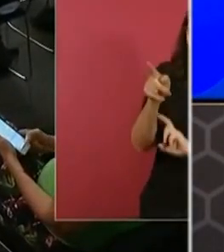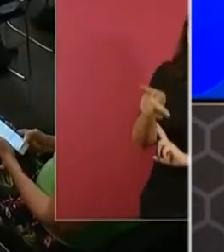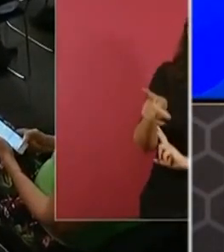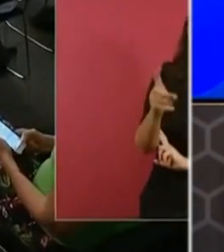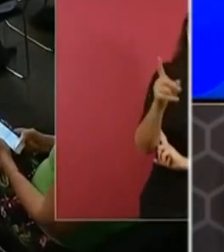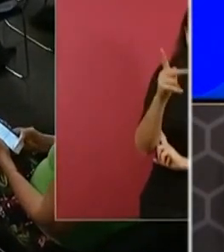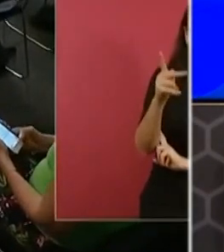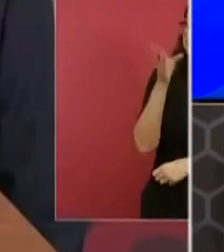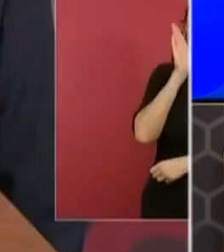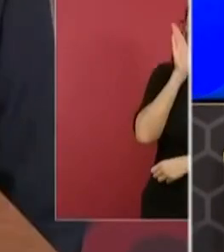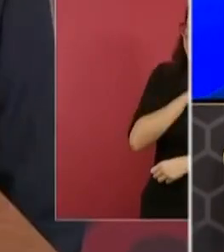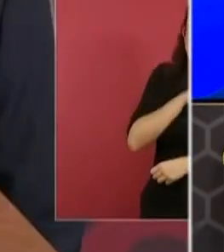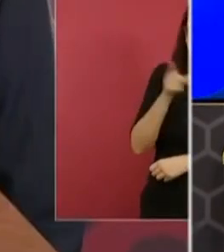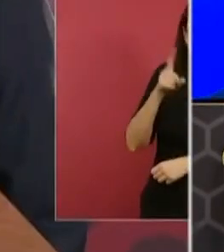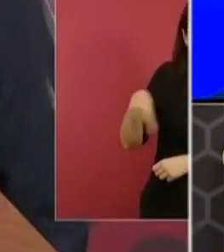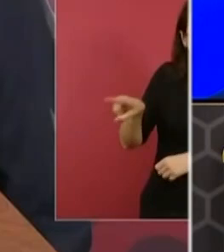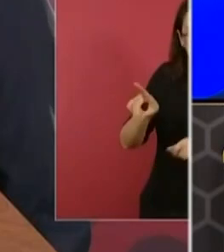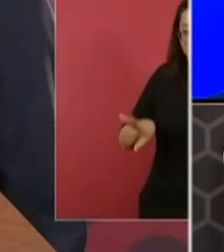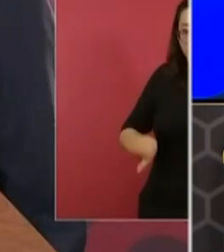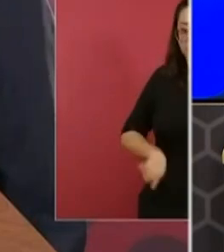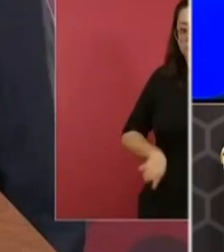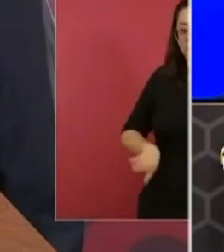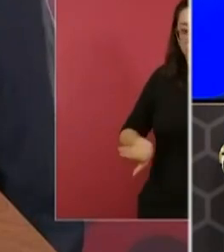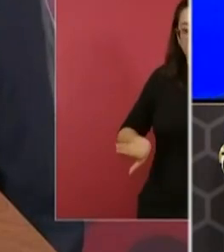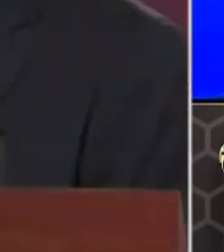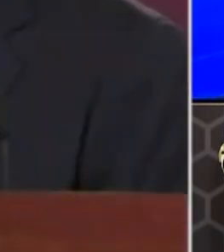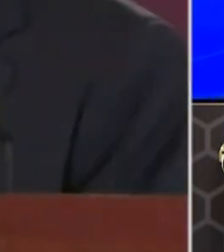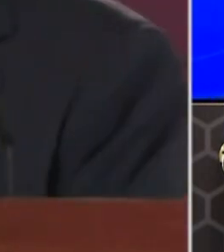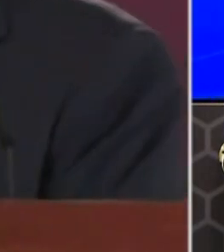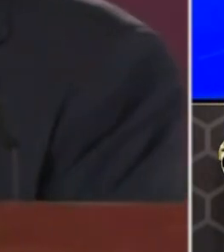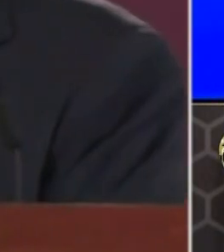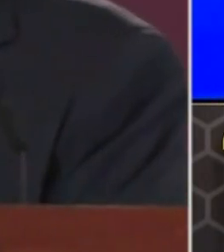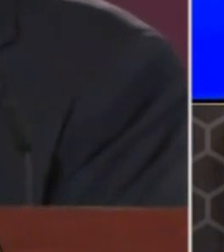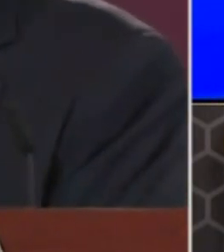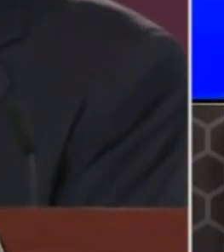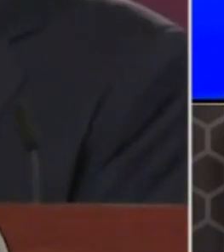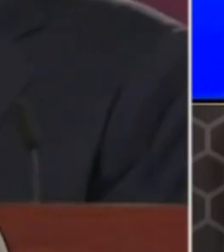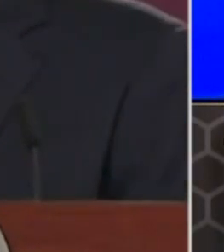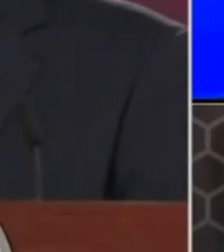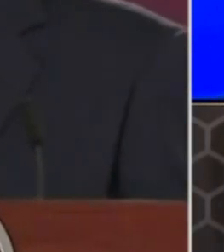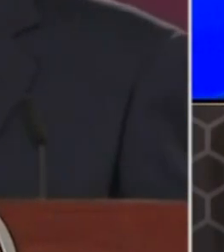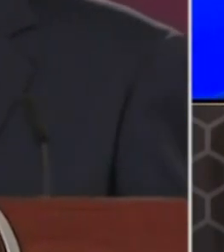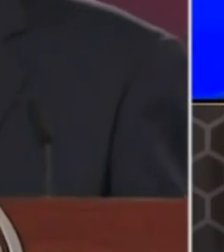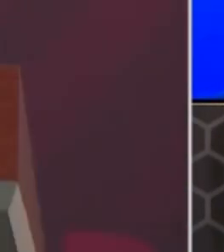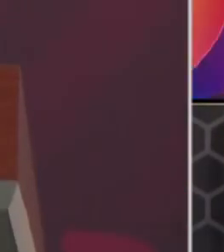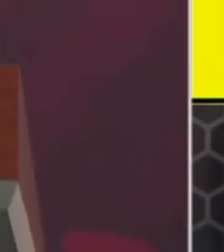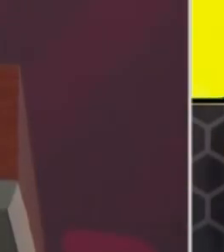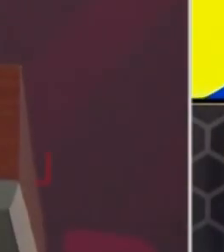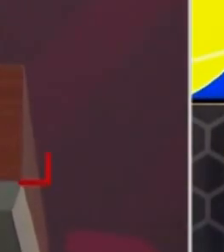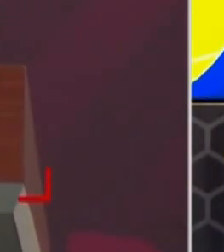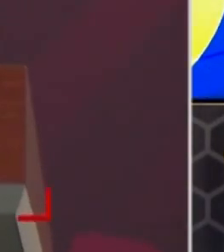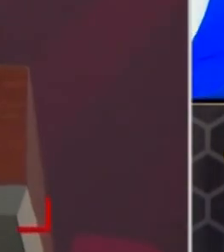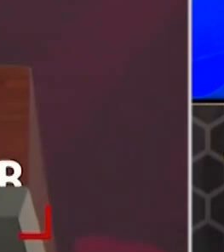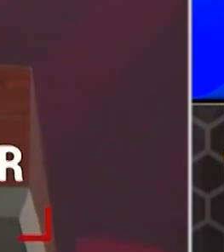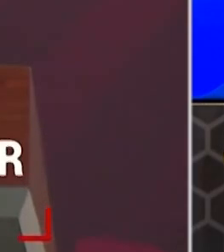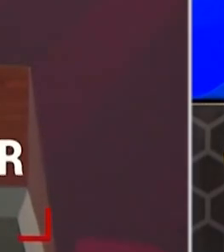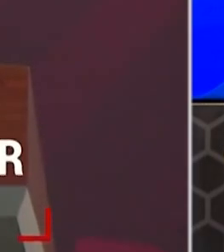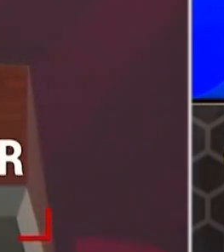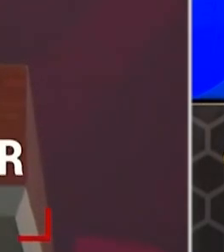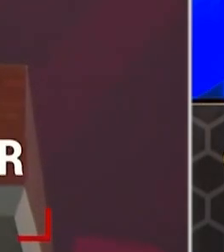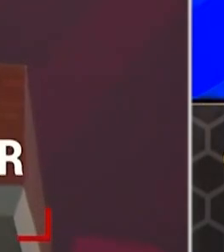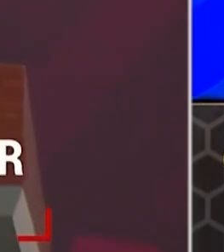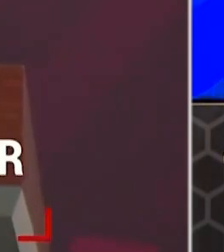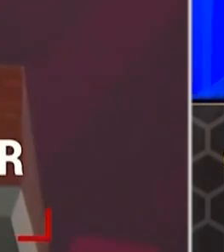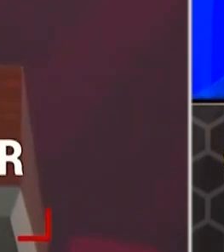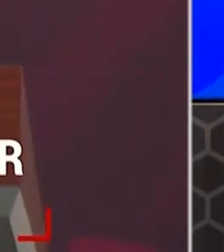situación. Usted sabe cuáles son los problemas que tiene ante la justicia la familia del señor Pedro Castillo. Le agradezco mucho que haya